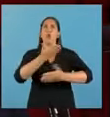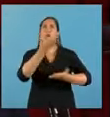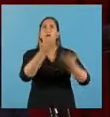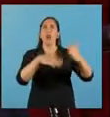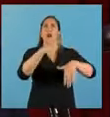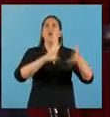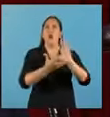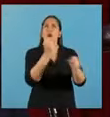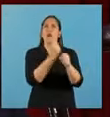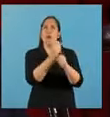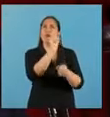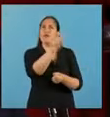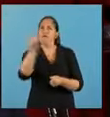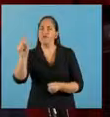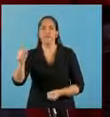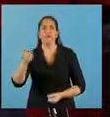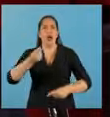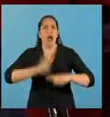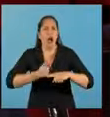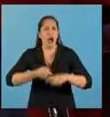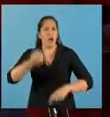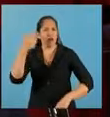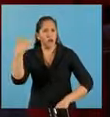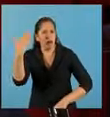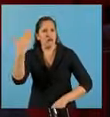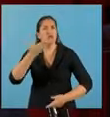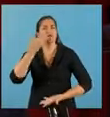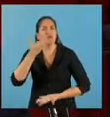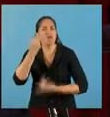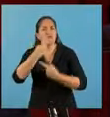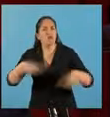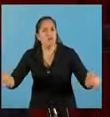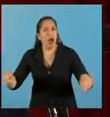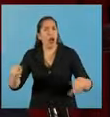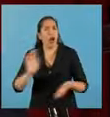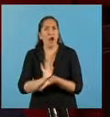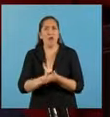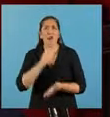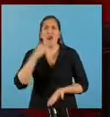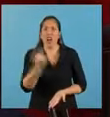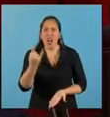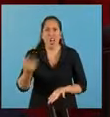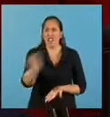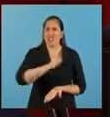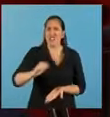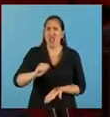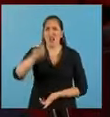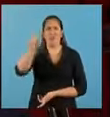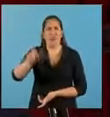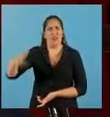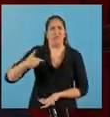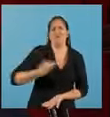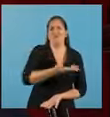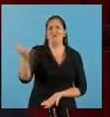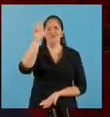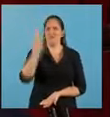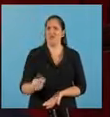simulación en los actos o en los dichos representa una estafa al conjunto social que honestamente me